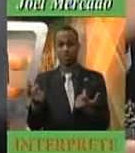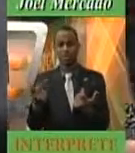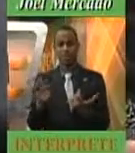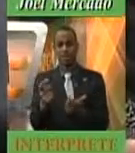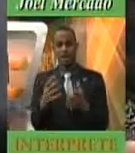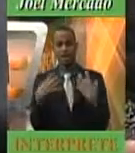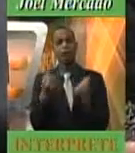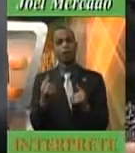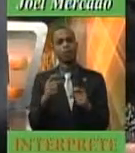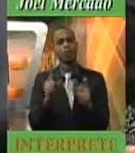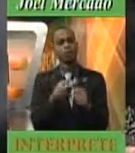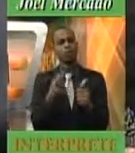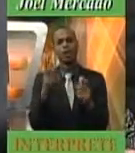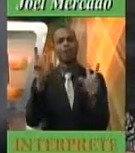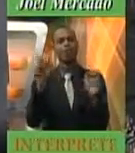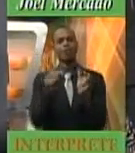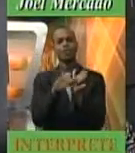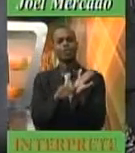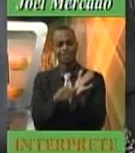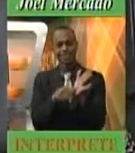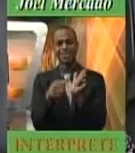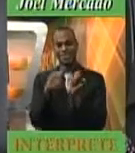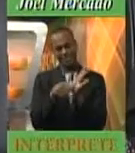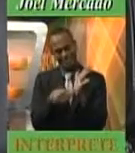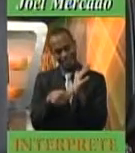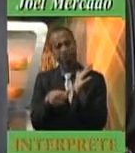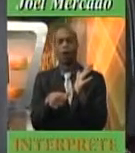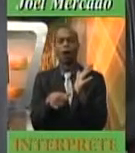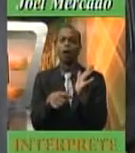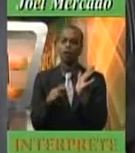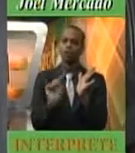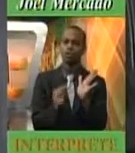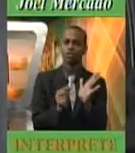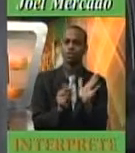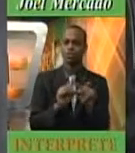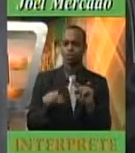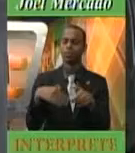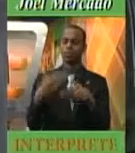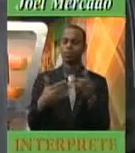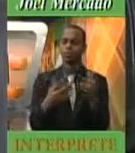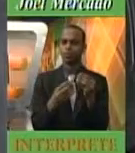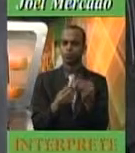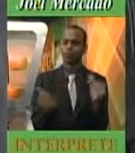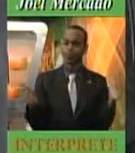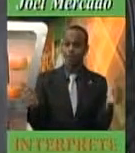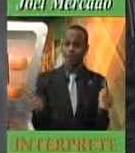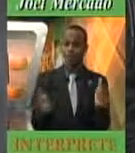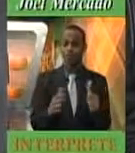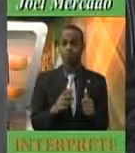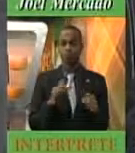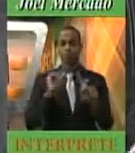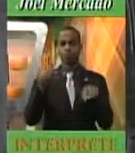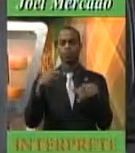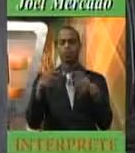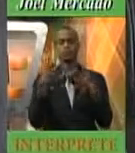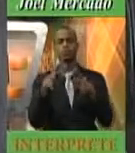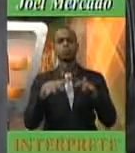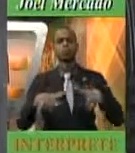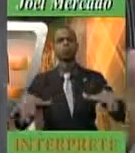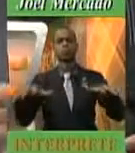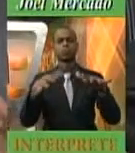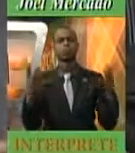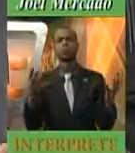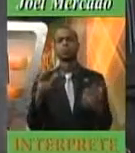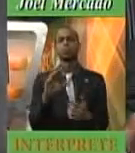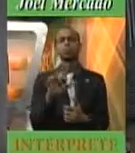cirugía. Entonces, cuando tú vas a un hogar que lo esconde, allá en el barrio, en Los Mameyes, así como lo de